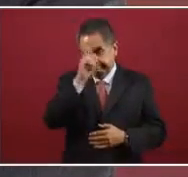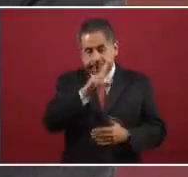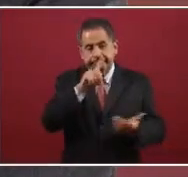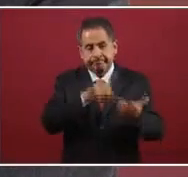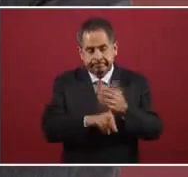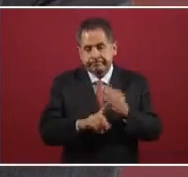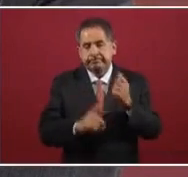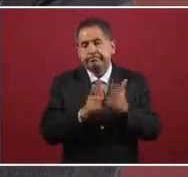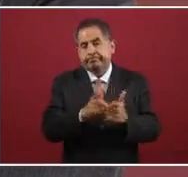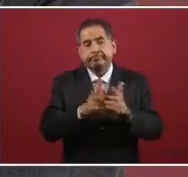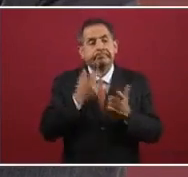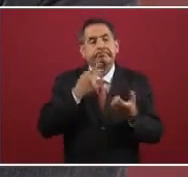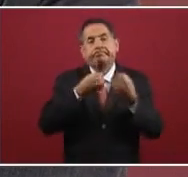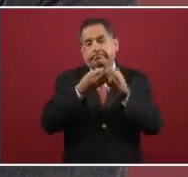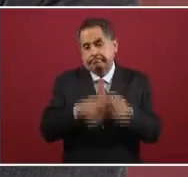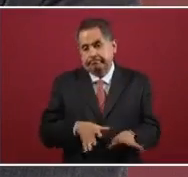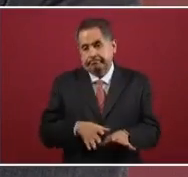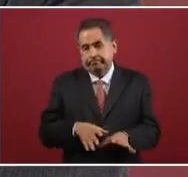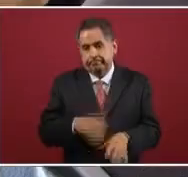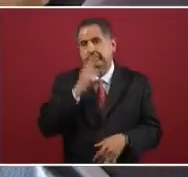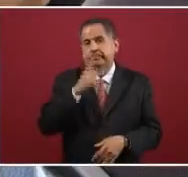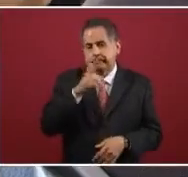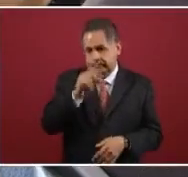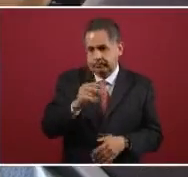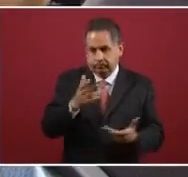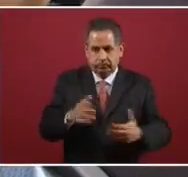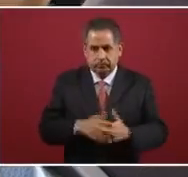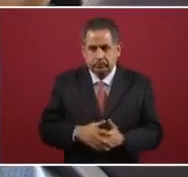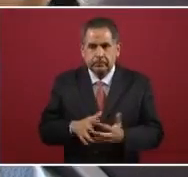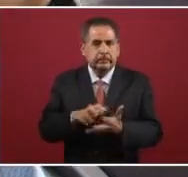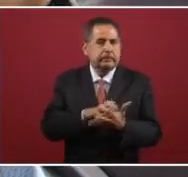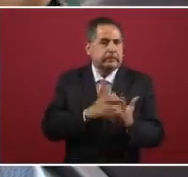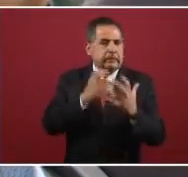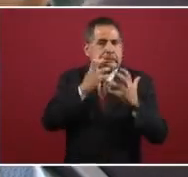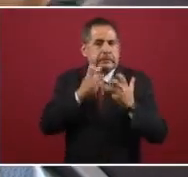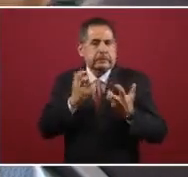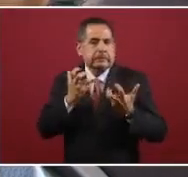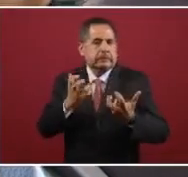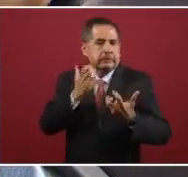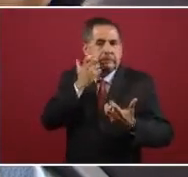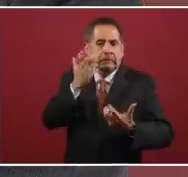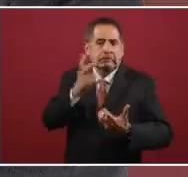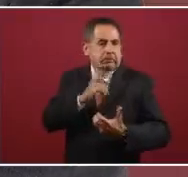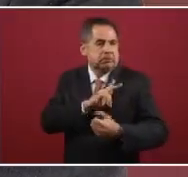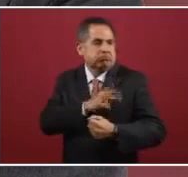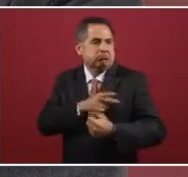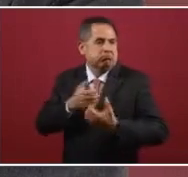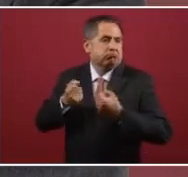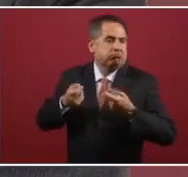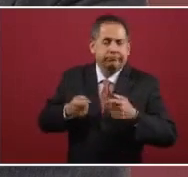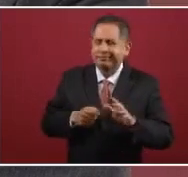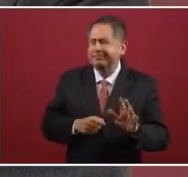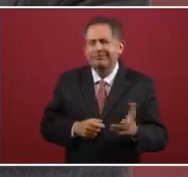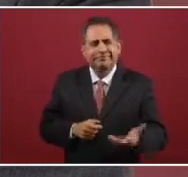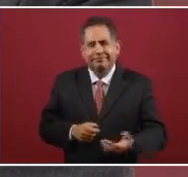acaba a los partidos. La ambición del poder por el poder.